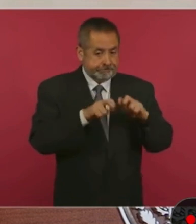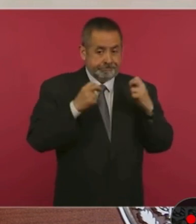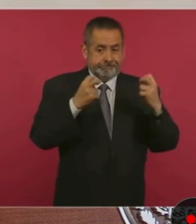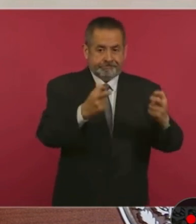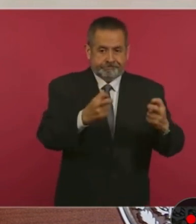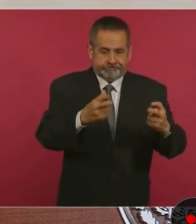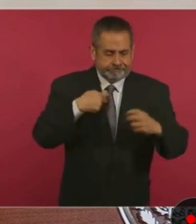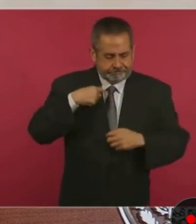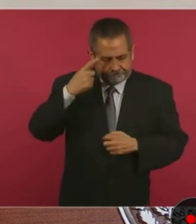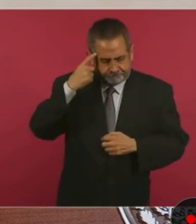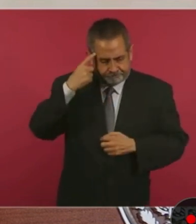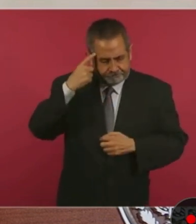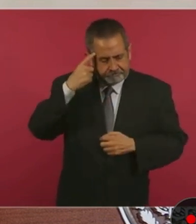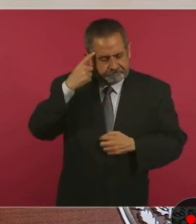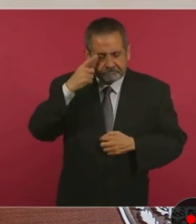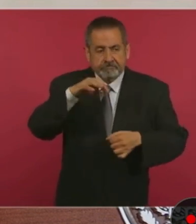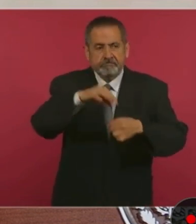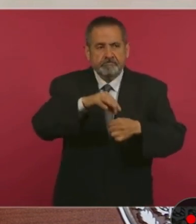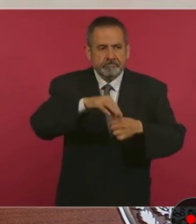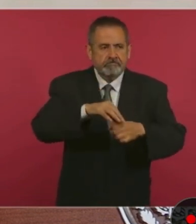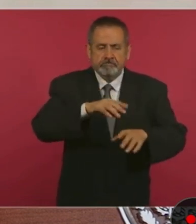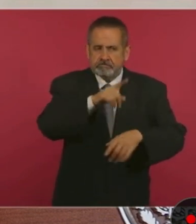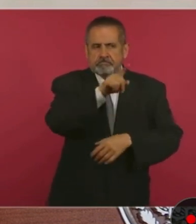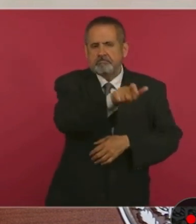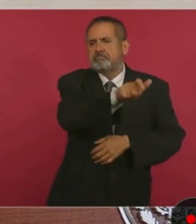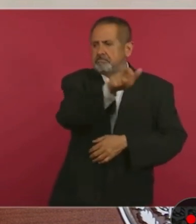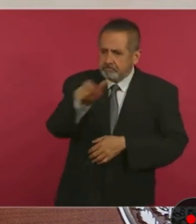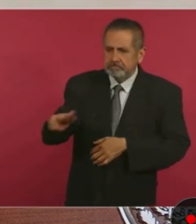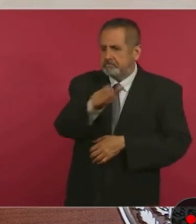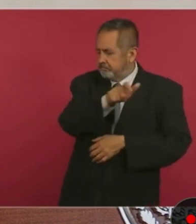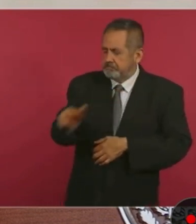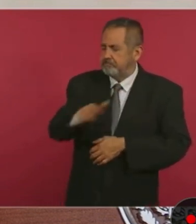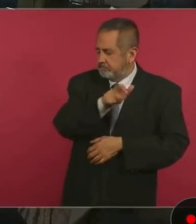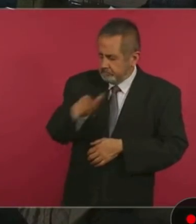y pierde la votación. Eso ni se supo.